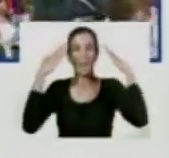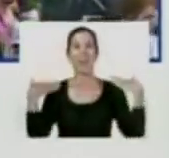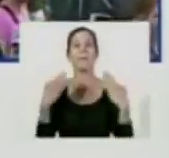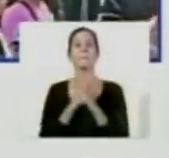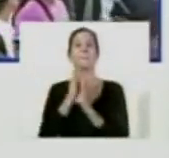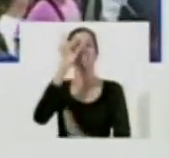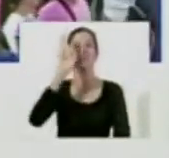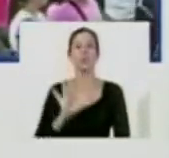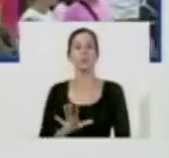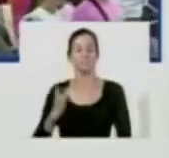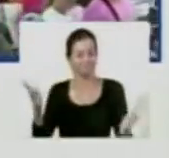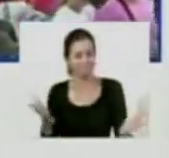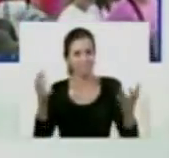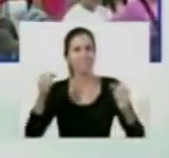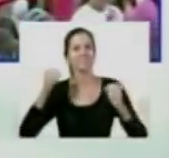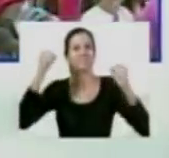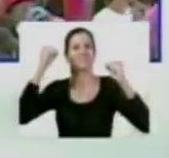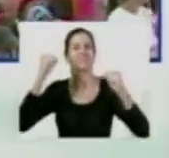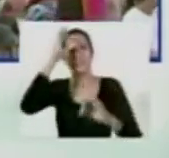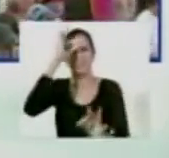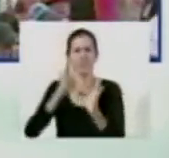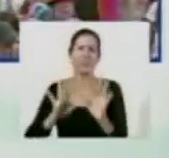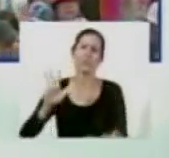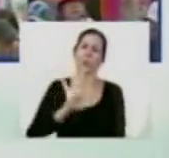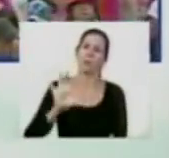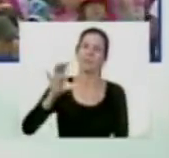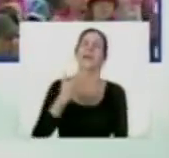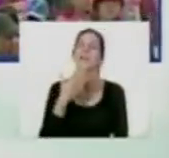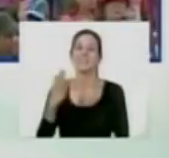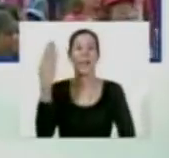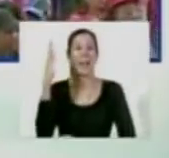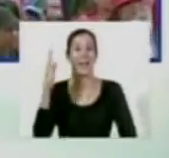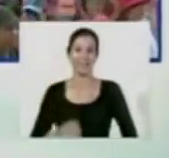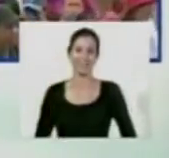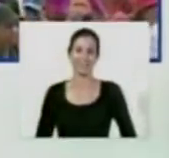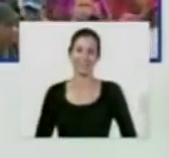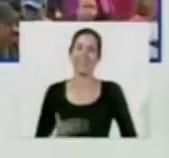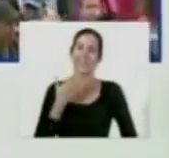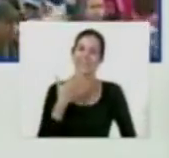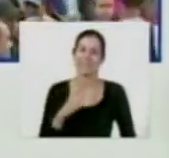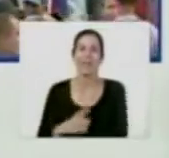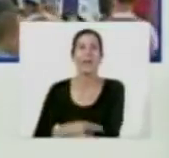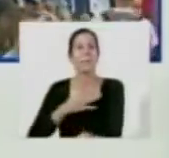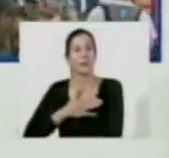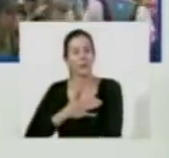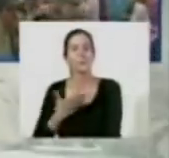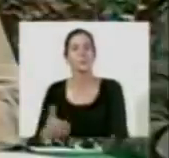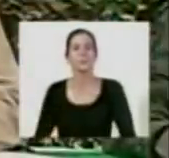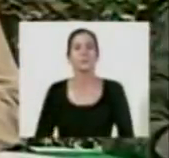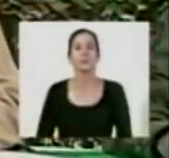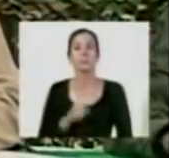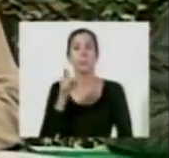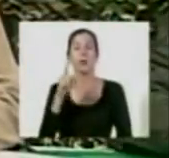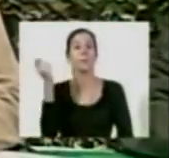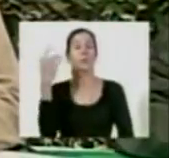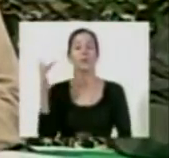la fe de nuestra patria. Muchas gracias, Estado Lara. Muchas gracias, queridos hermanos. Ahora nos vamos para el estado Apure,